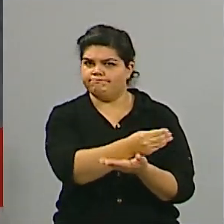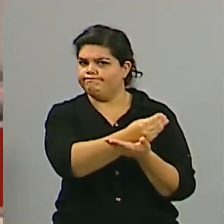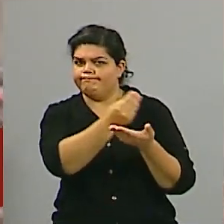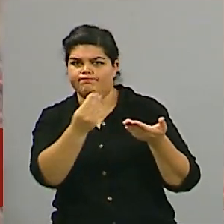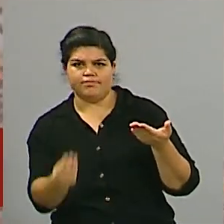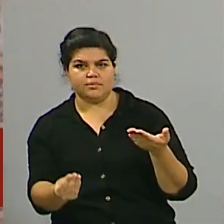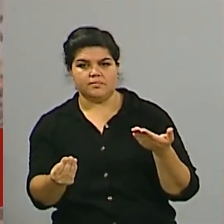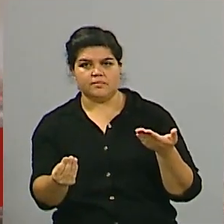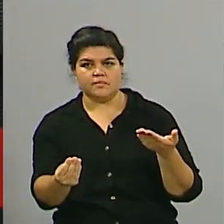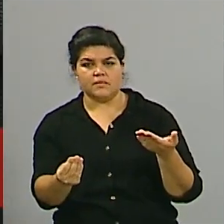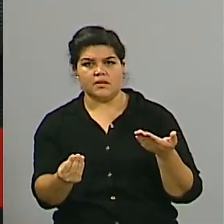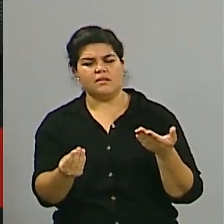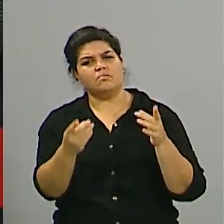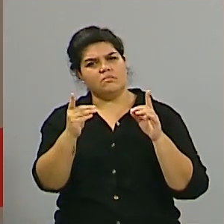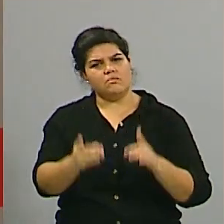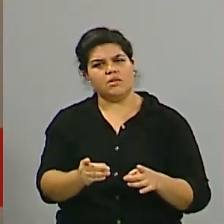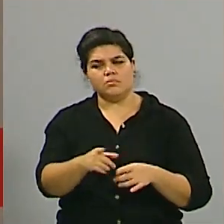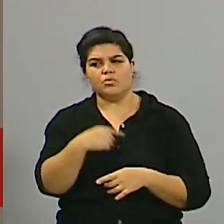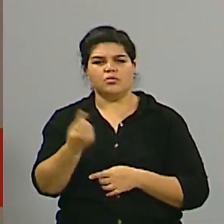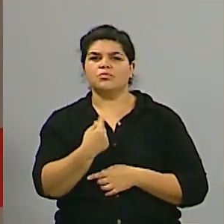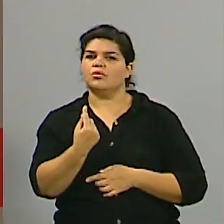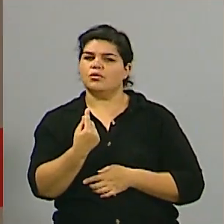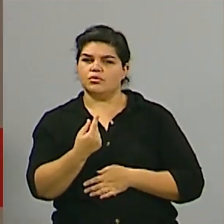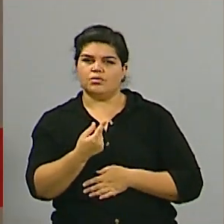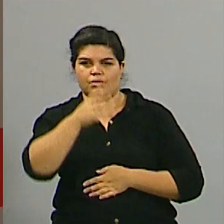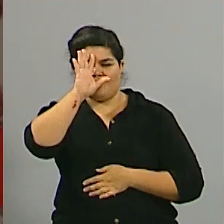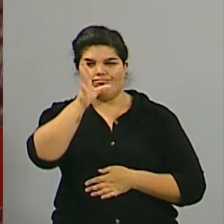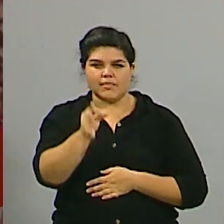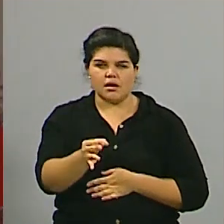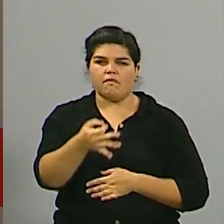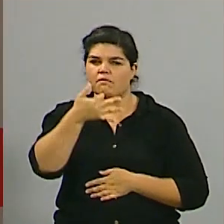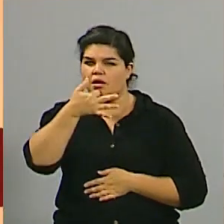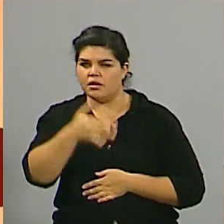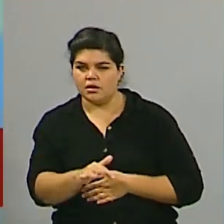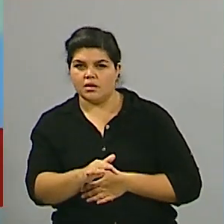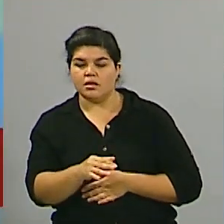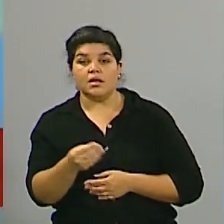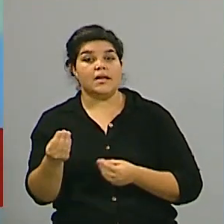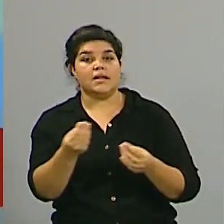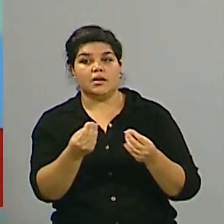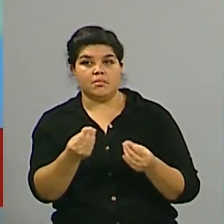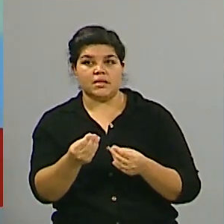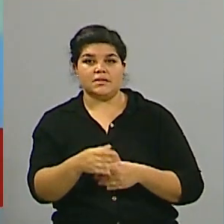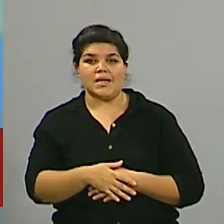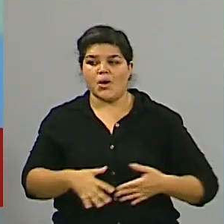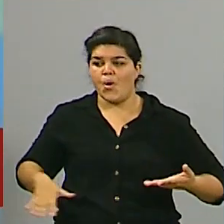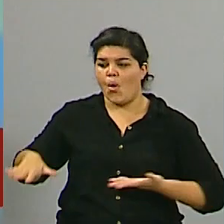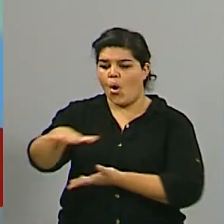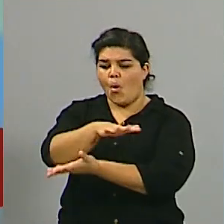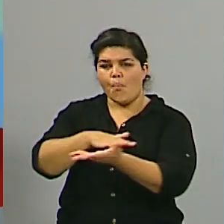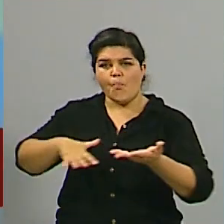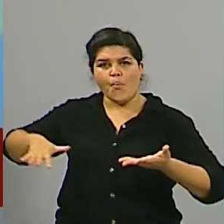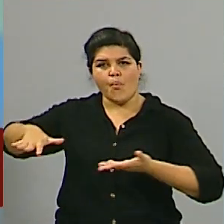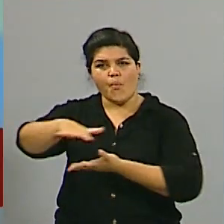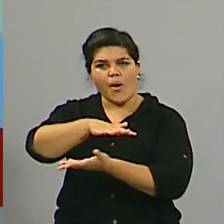entiende, o al menos uno, la interpretación que hace, incluso trabajando en los medios, es que tal vez tiene la lectura de cuál es la opinión pública que tiene